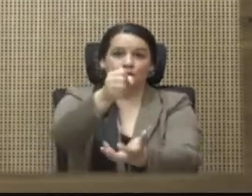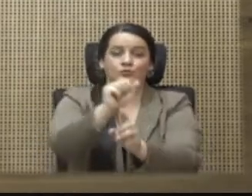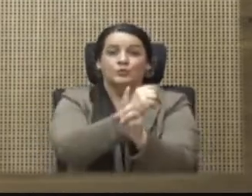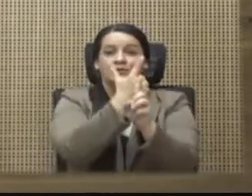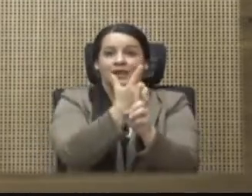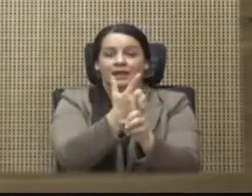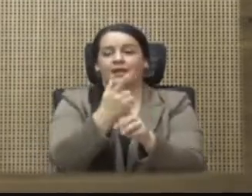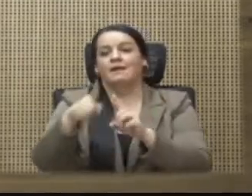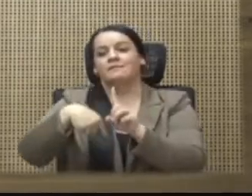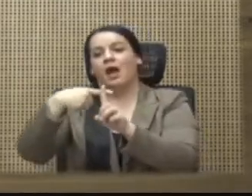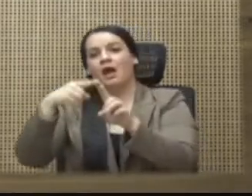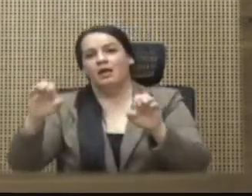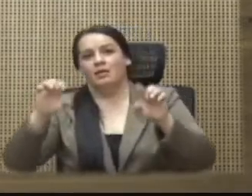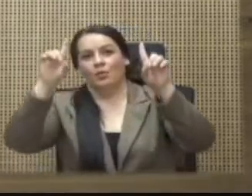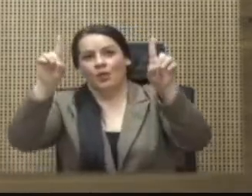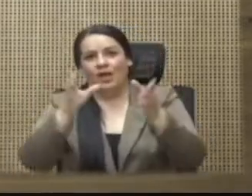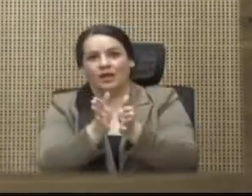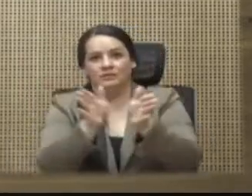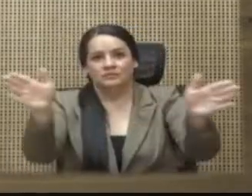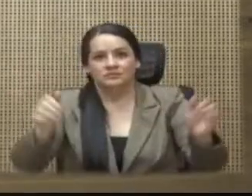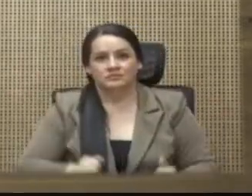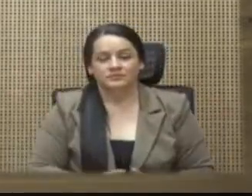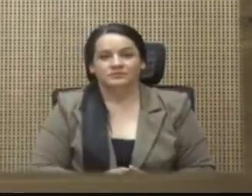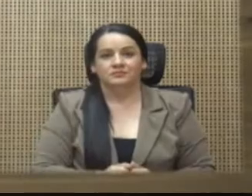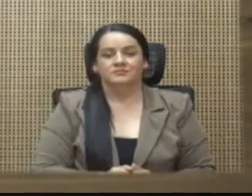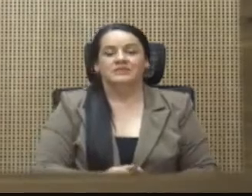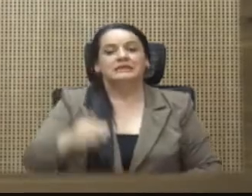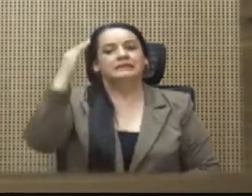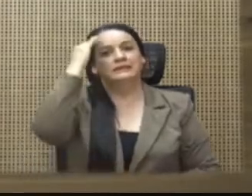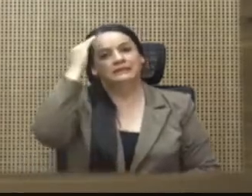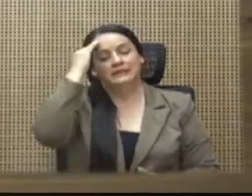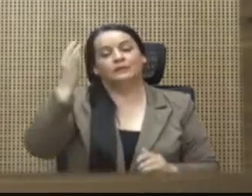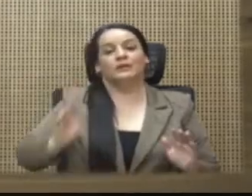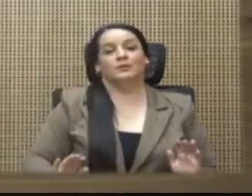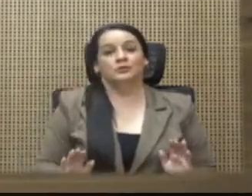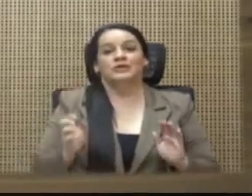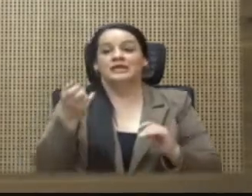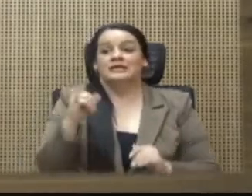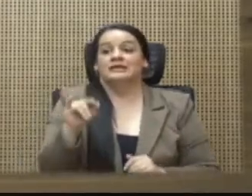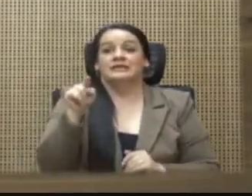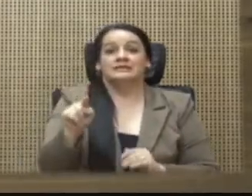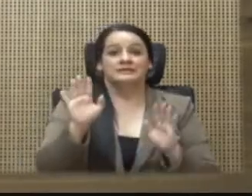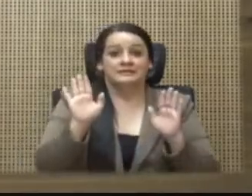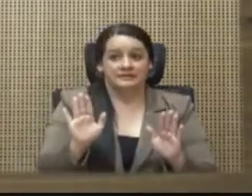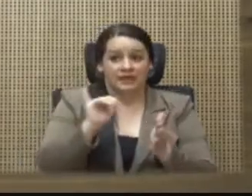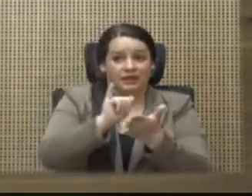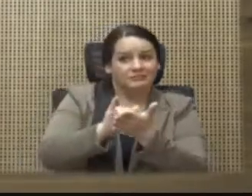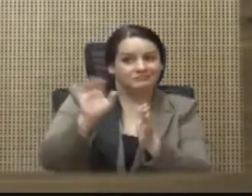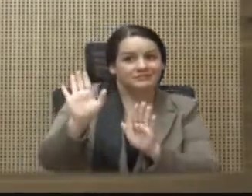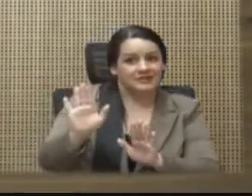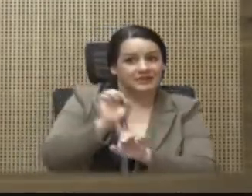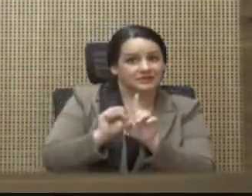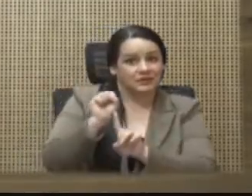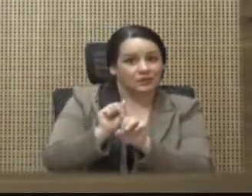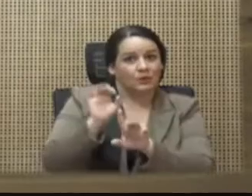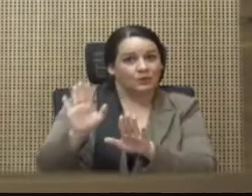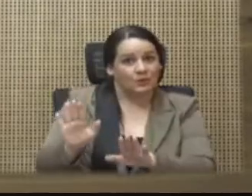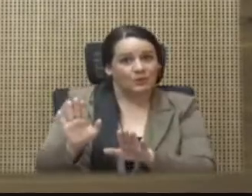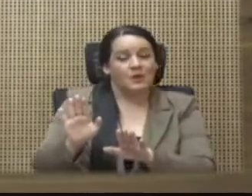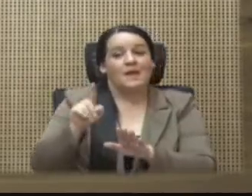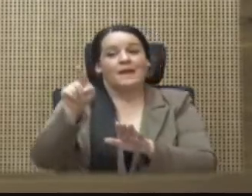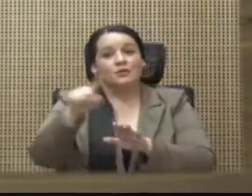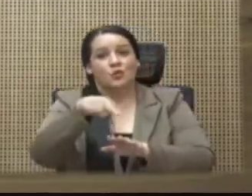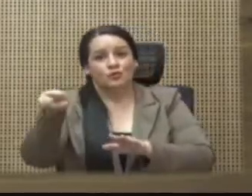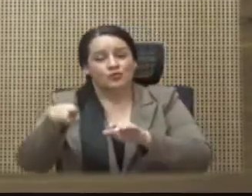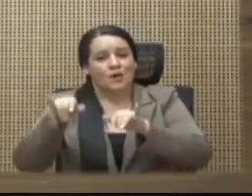que si por la víspera se saca el día, mantendrán el patrón que han venido siguiendo